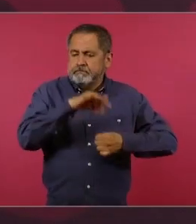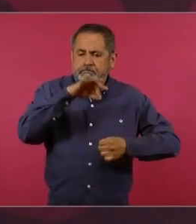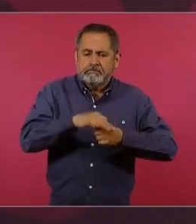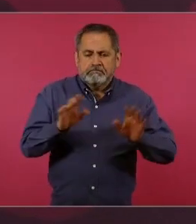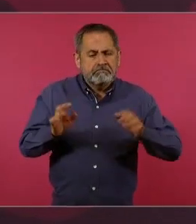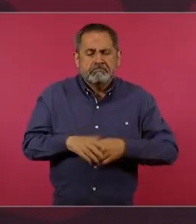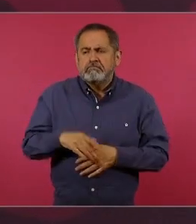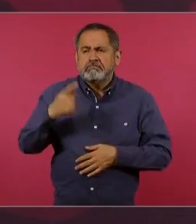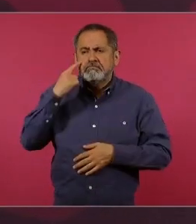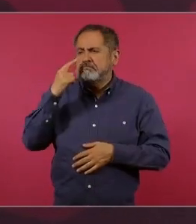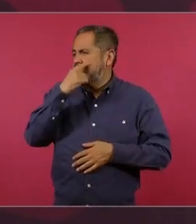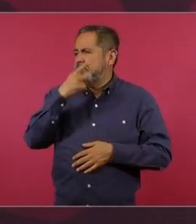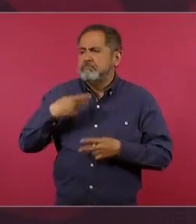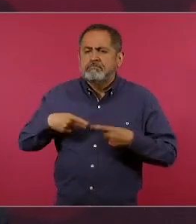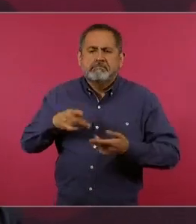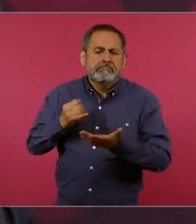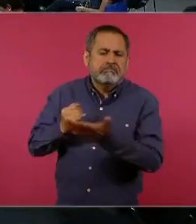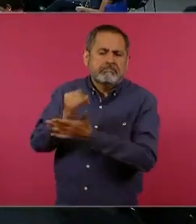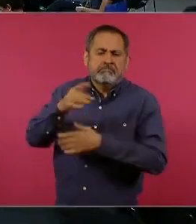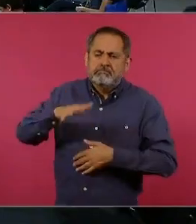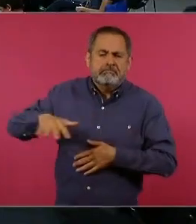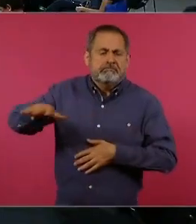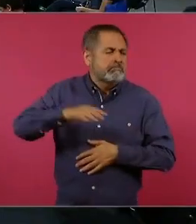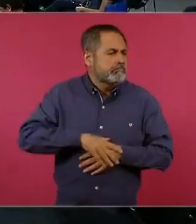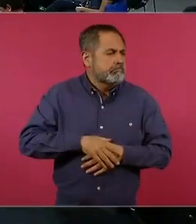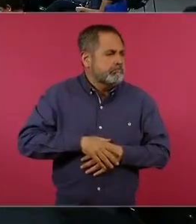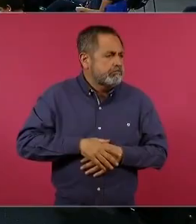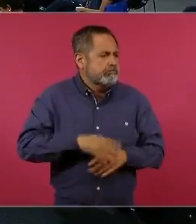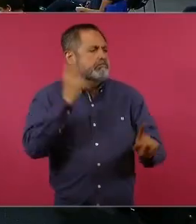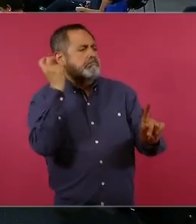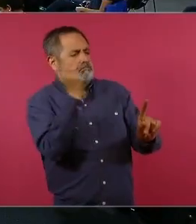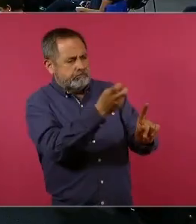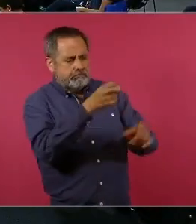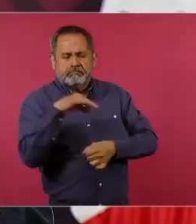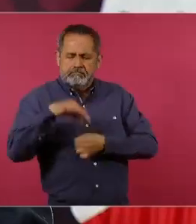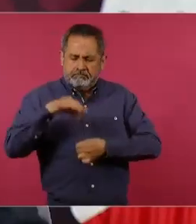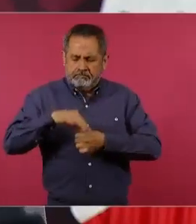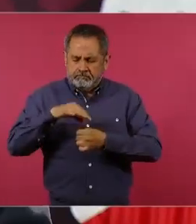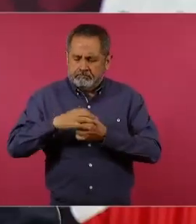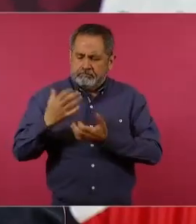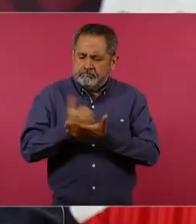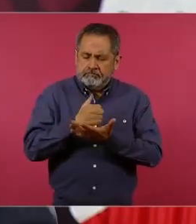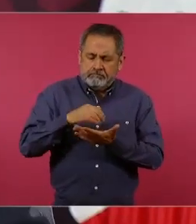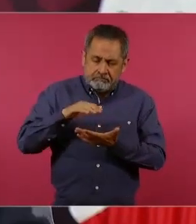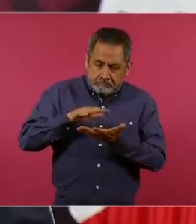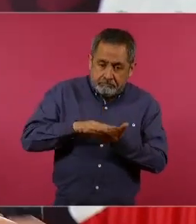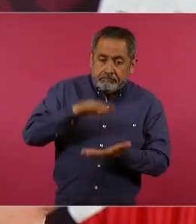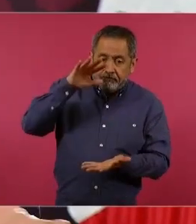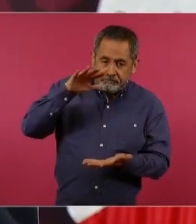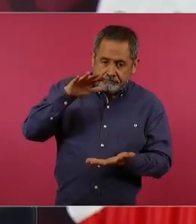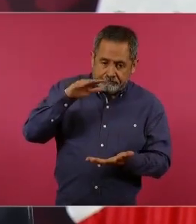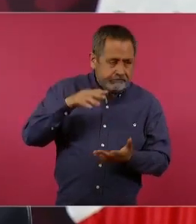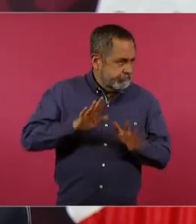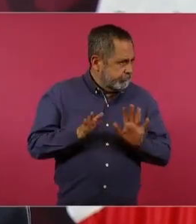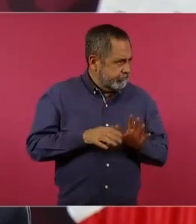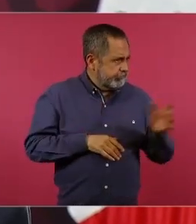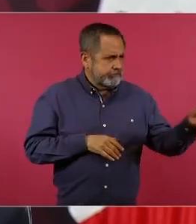Y la gente dice, este, y el que saque más votos, y se